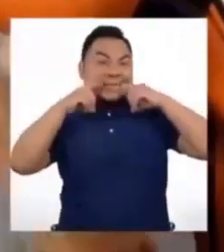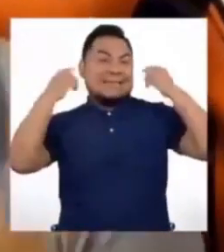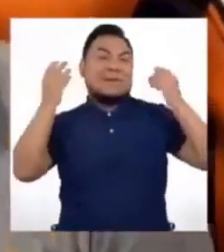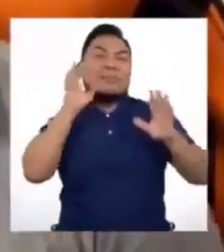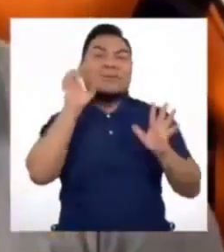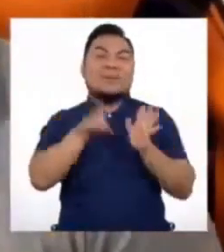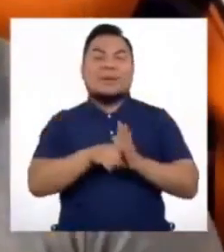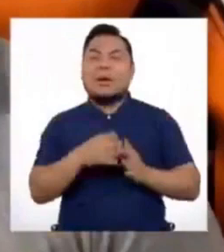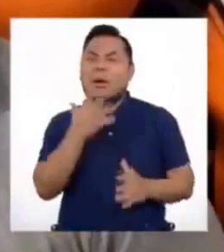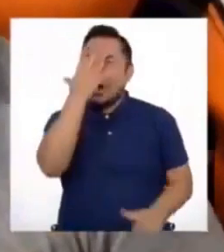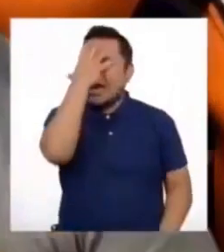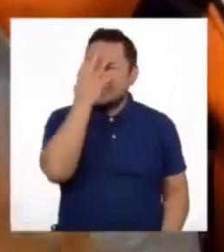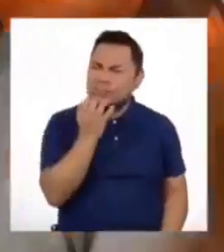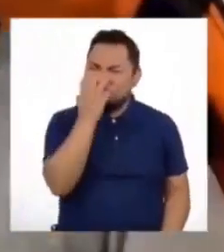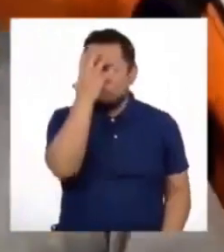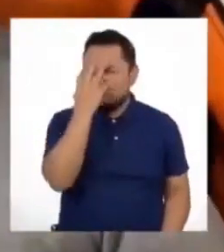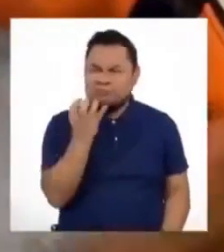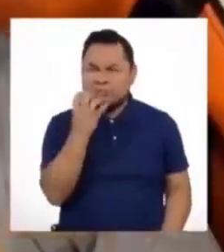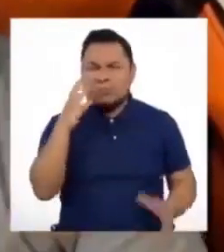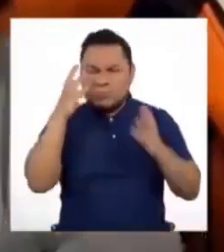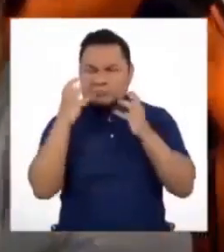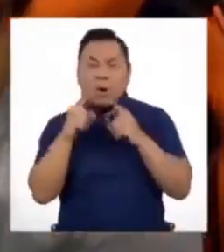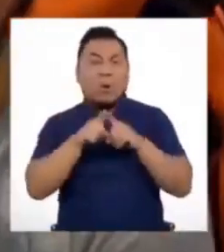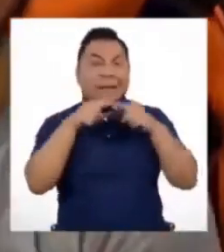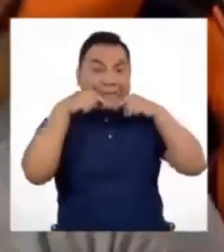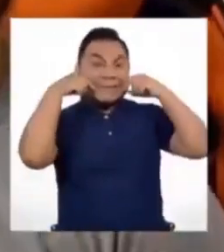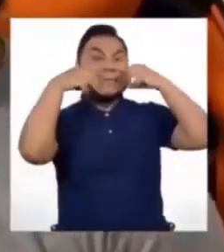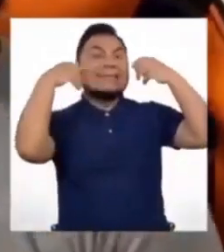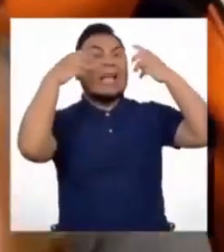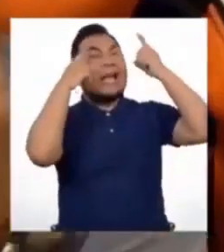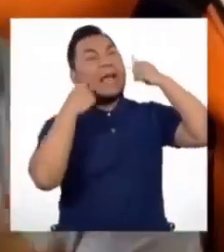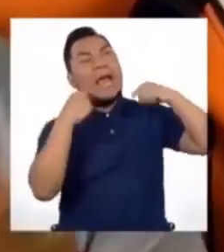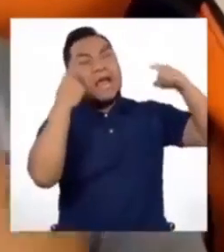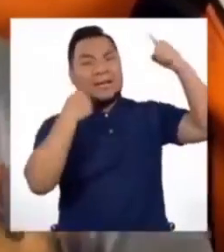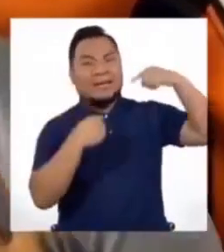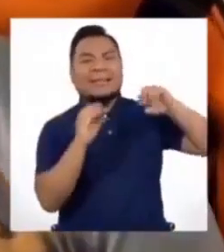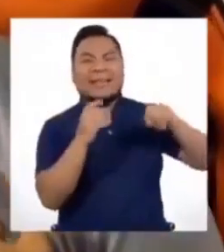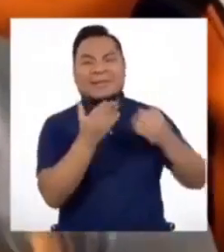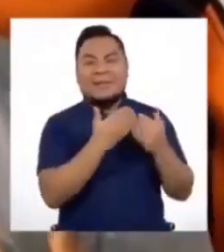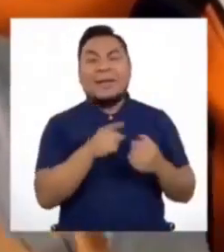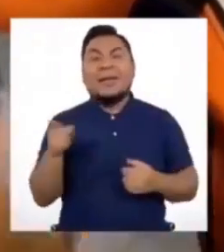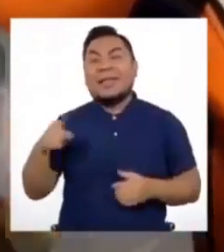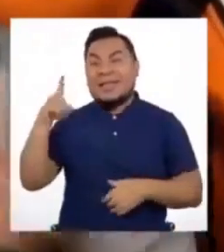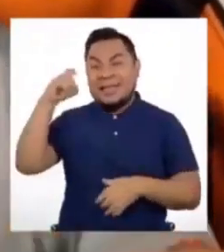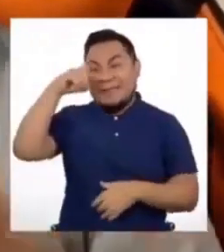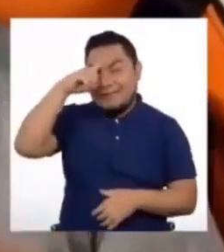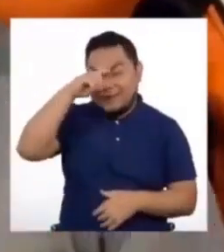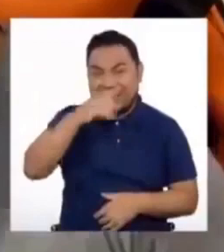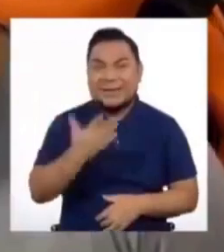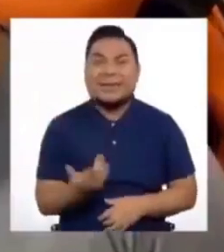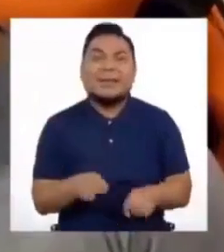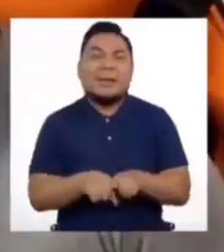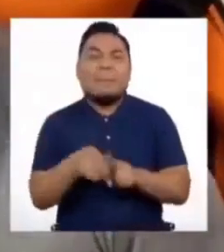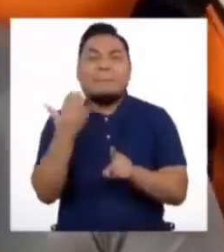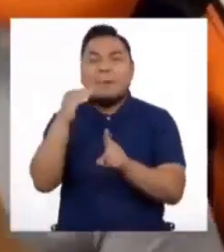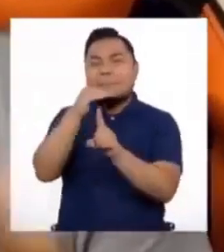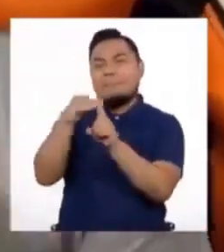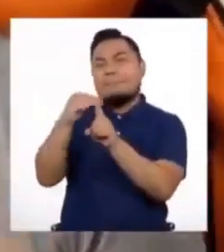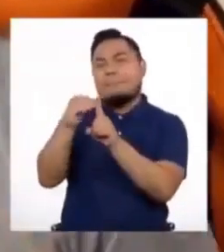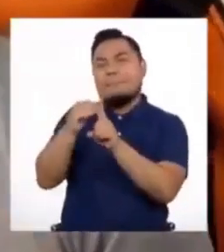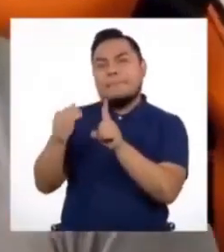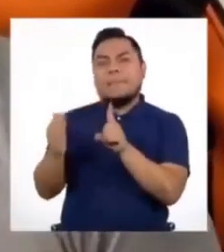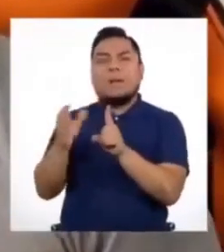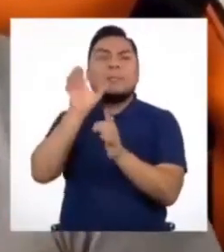cuando alguien está muy molesto, o está muy feliz, o que está llorando. Y las más complicadas para mí son las que están en término medio.